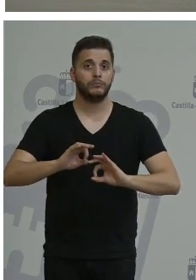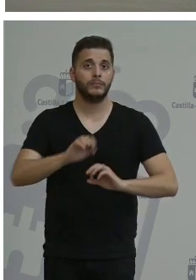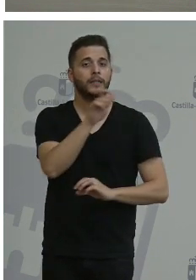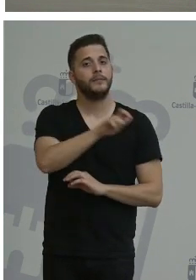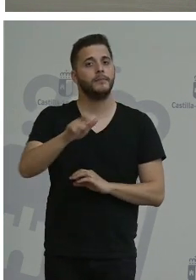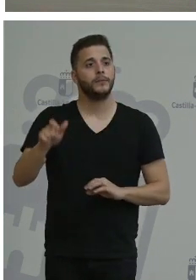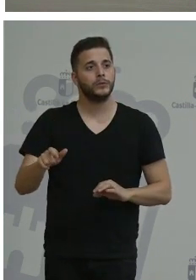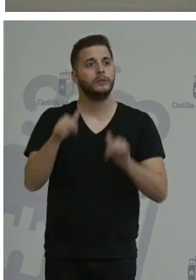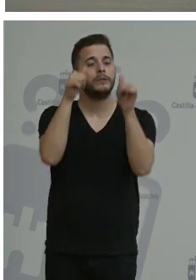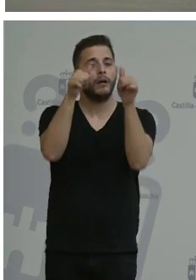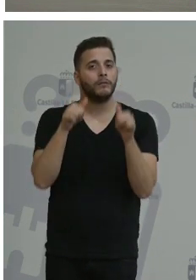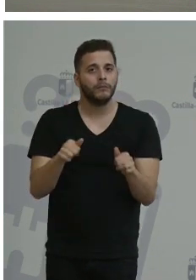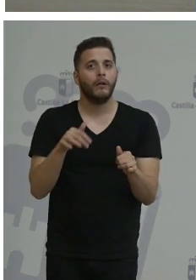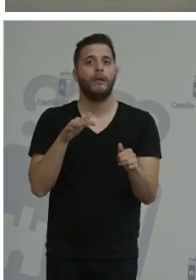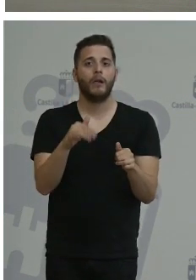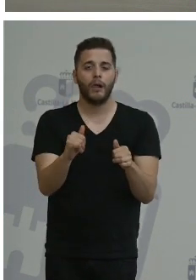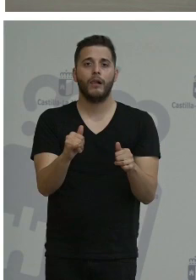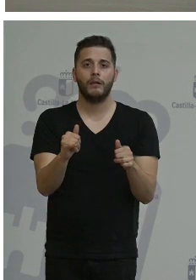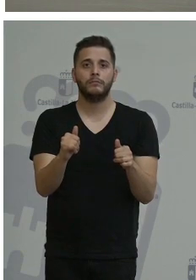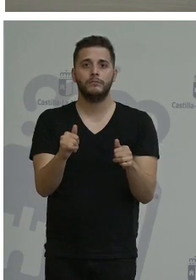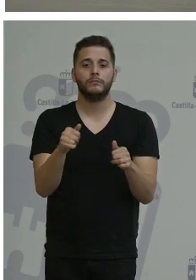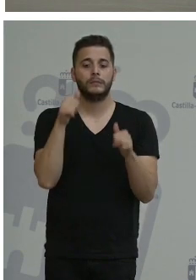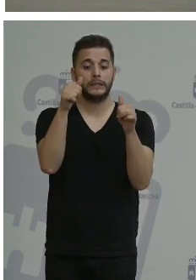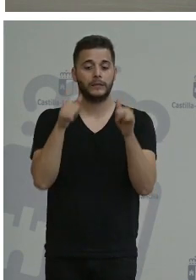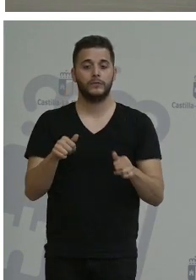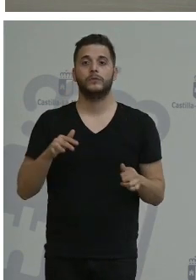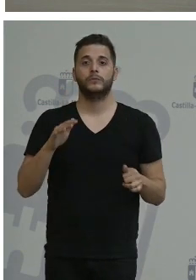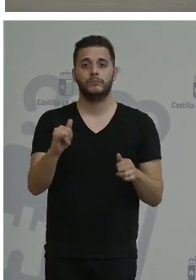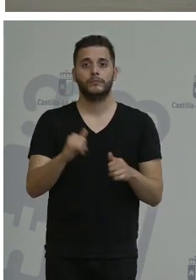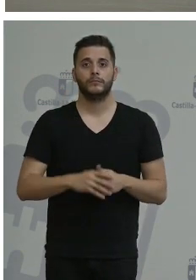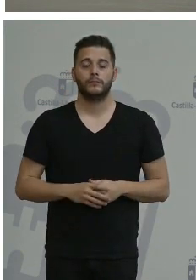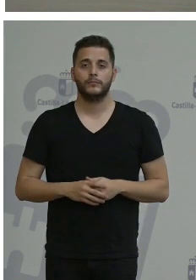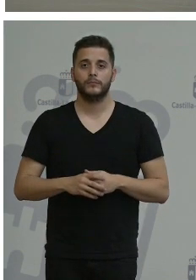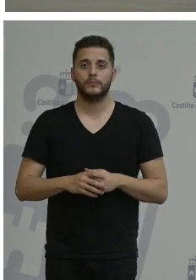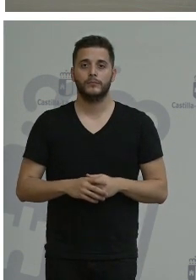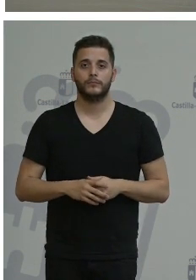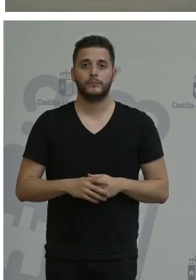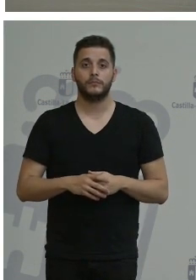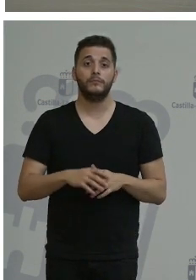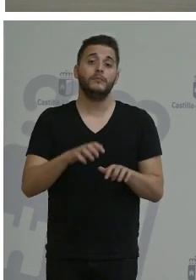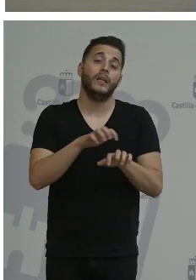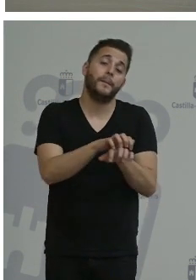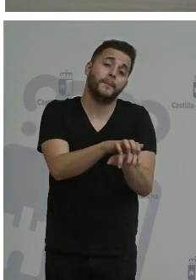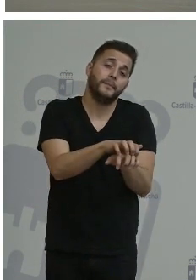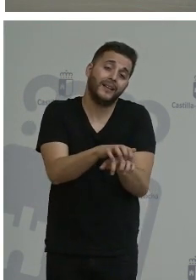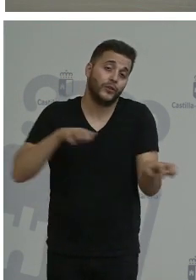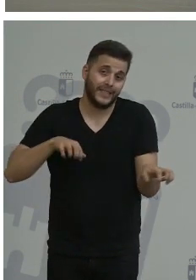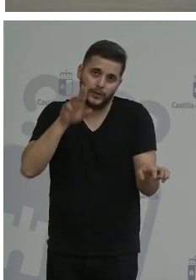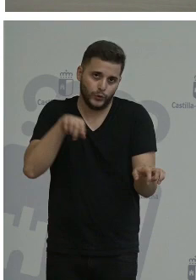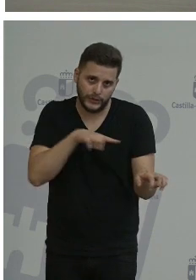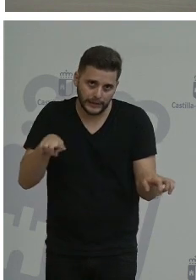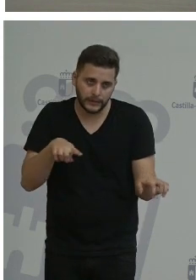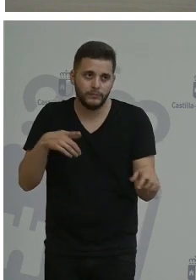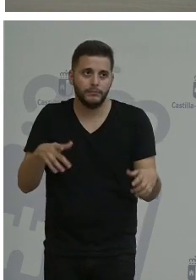están cualificadas, que tienen su titulación, no mayoritariamente, pero las hay y no pueden